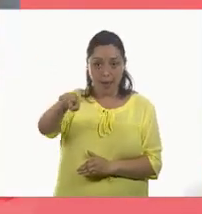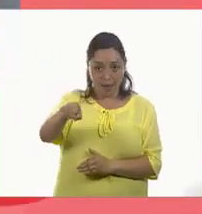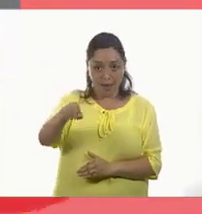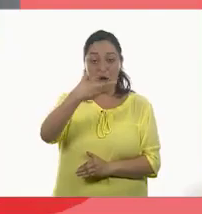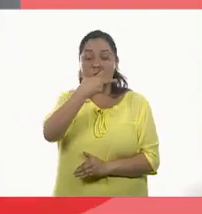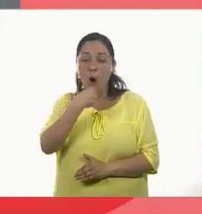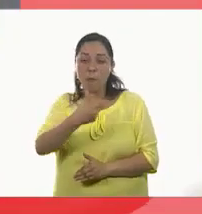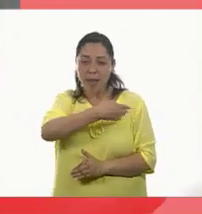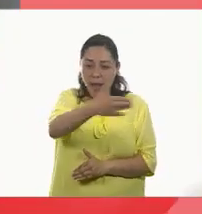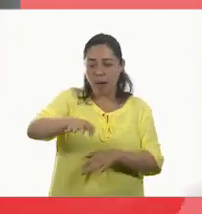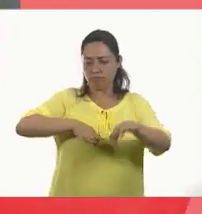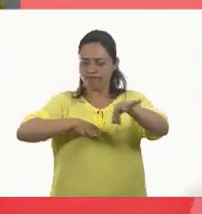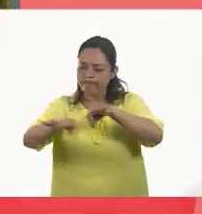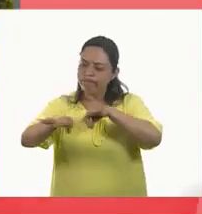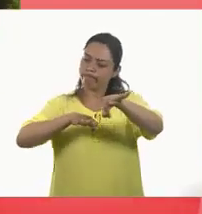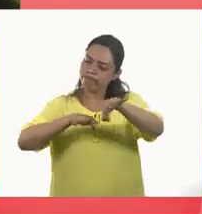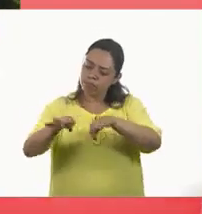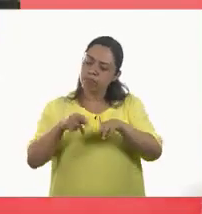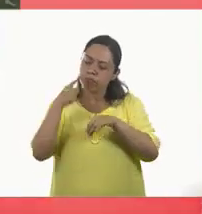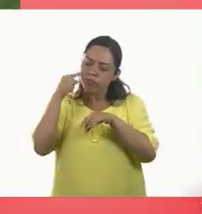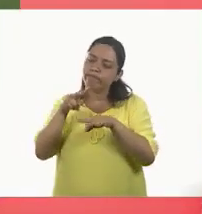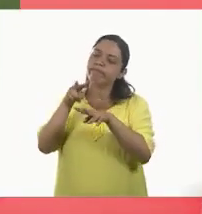en todo su esplendor.